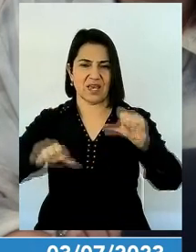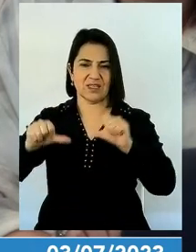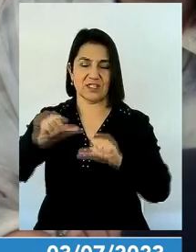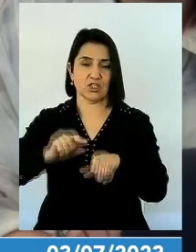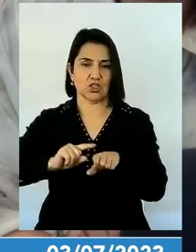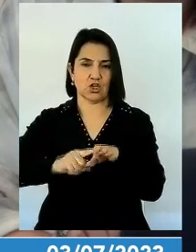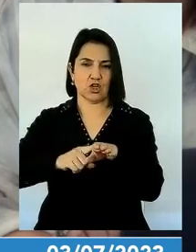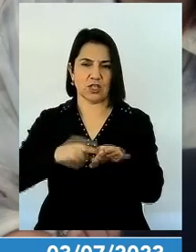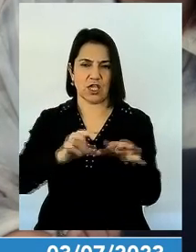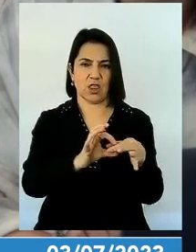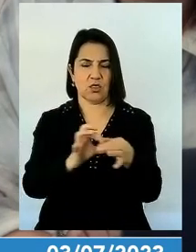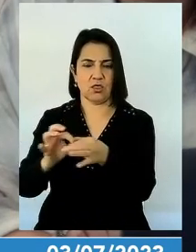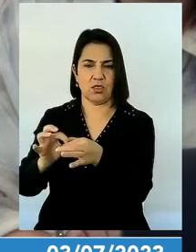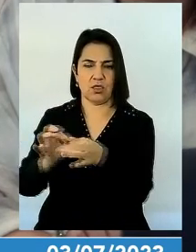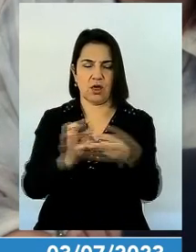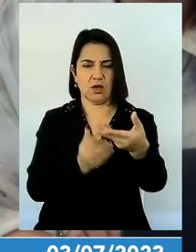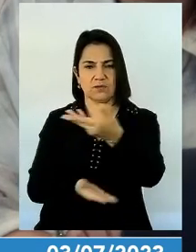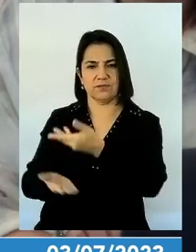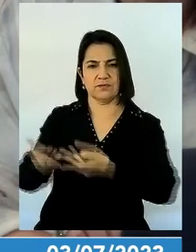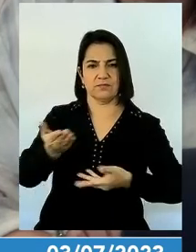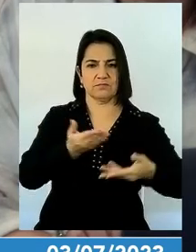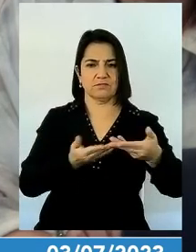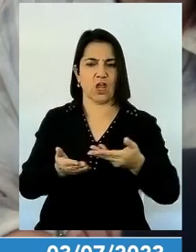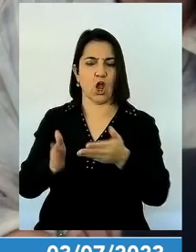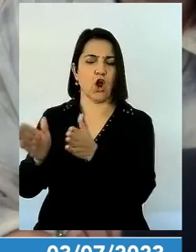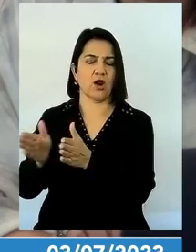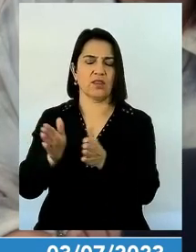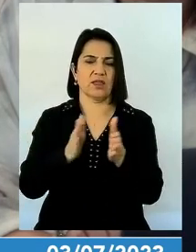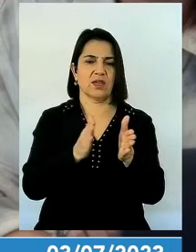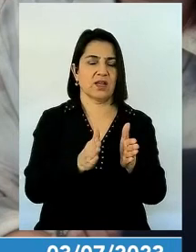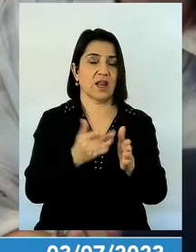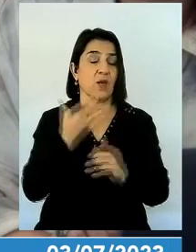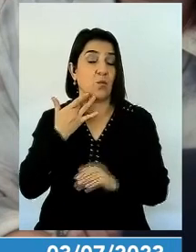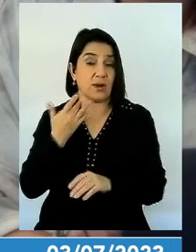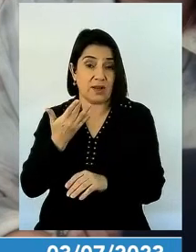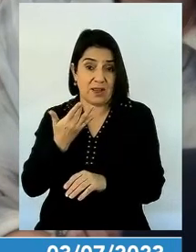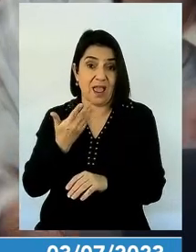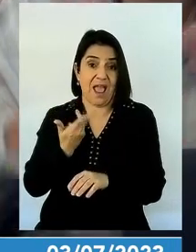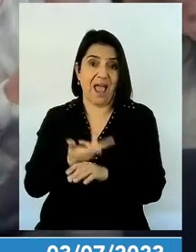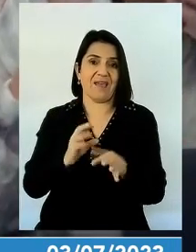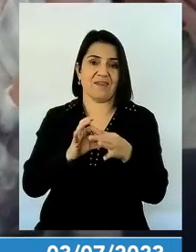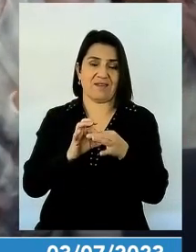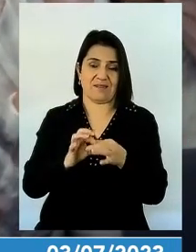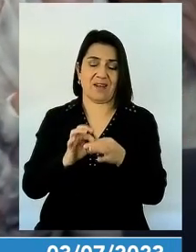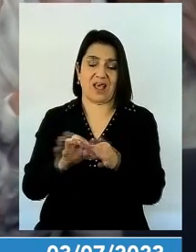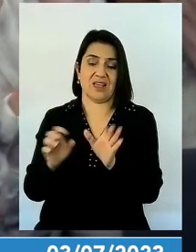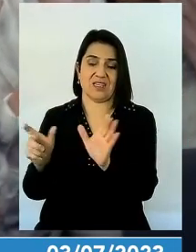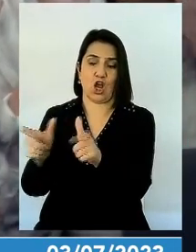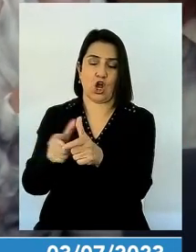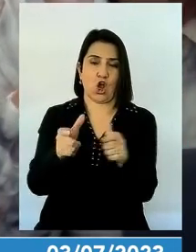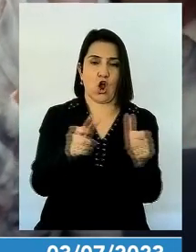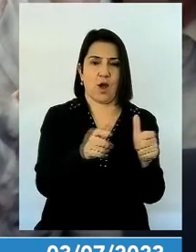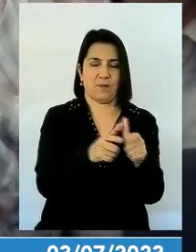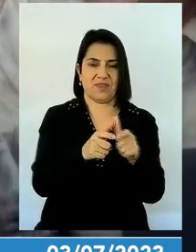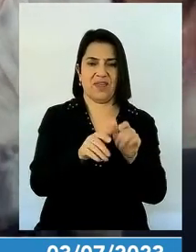ordenamiento, ya que gracias a la existencia de estos comités científicos técnicos se entrega el respaldo científico